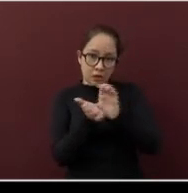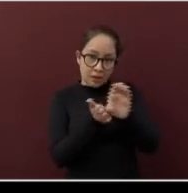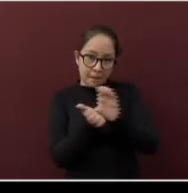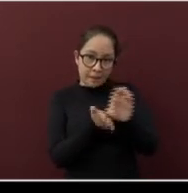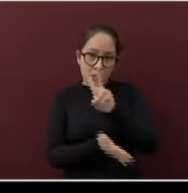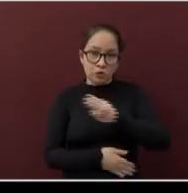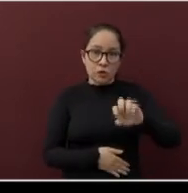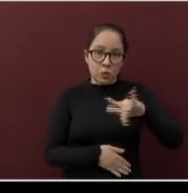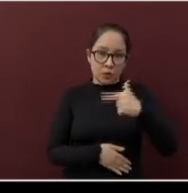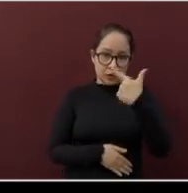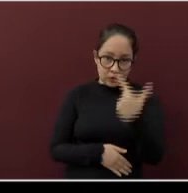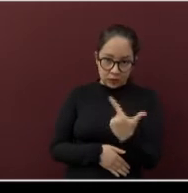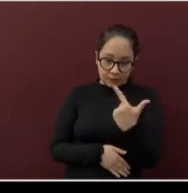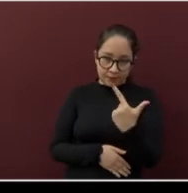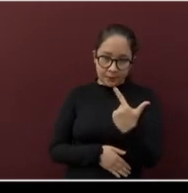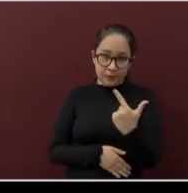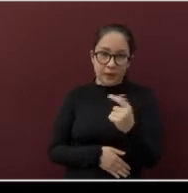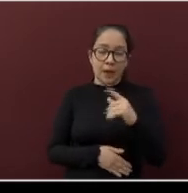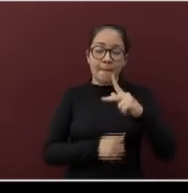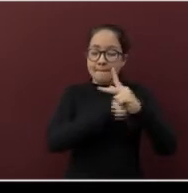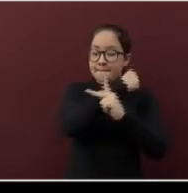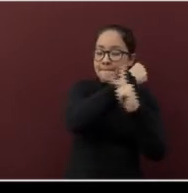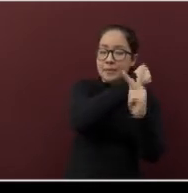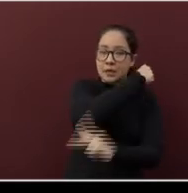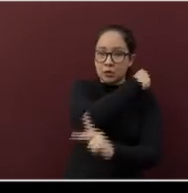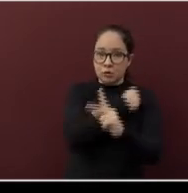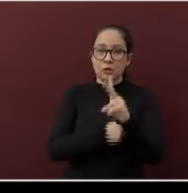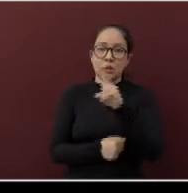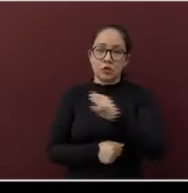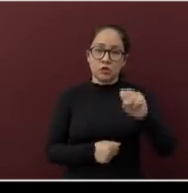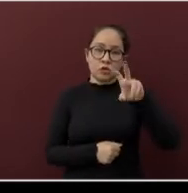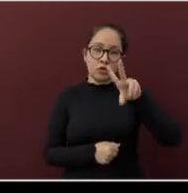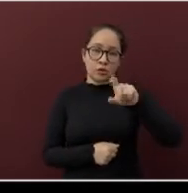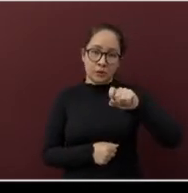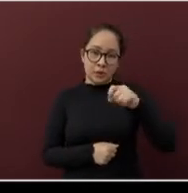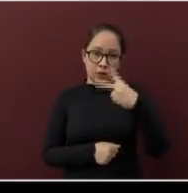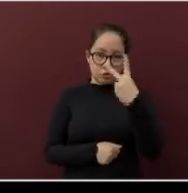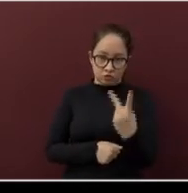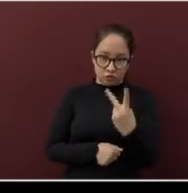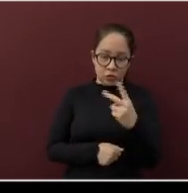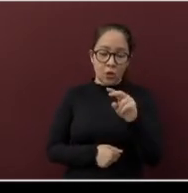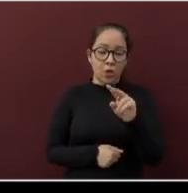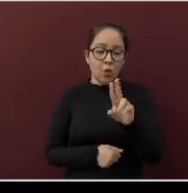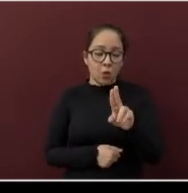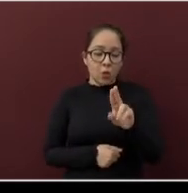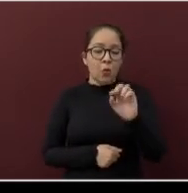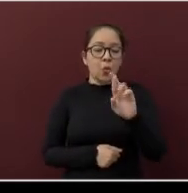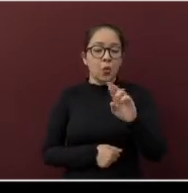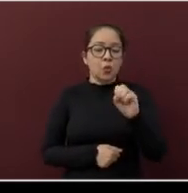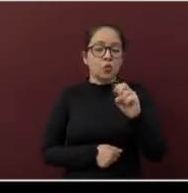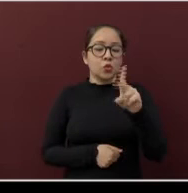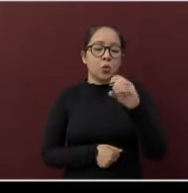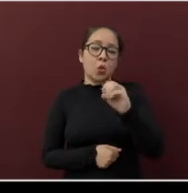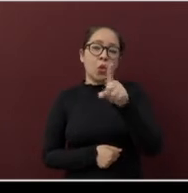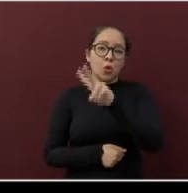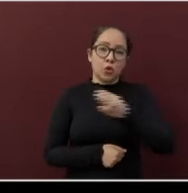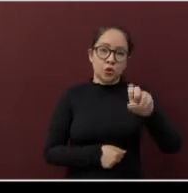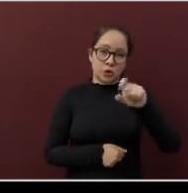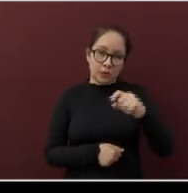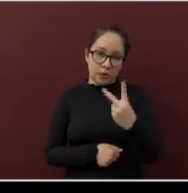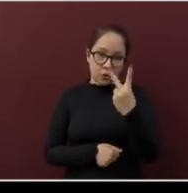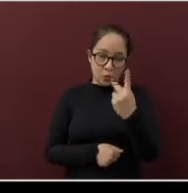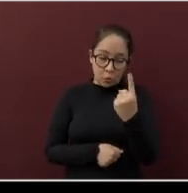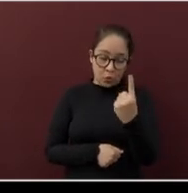257 pero te 222 úrsulo galván 221